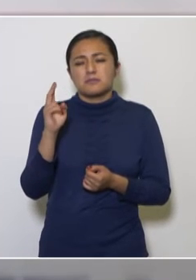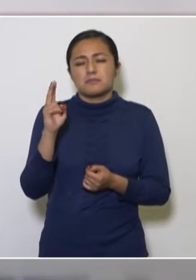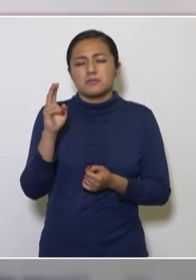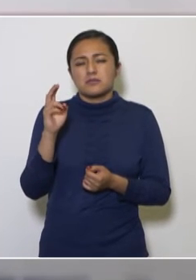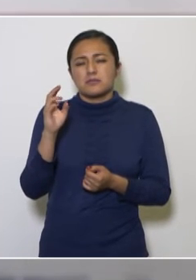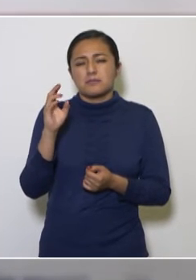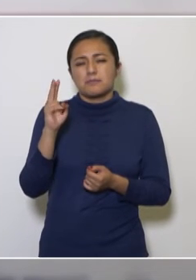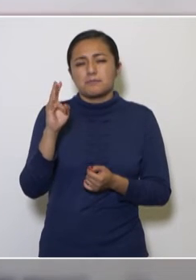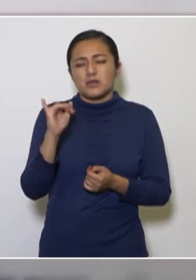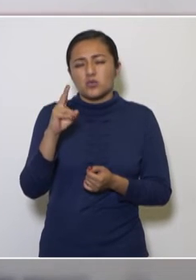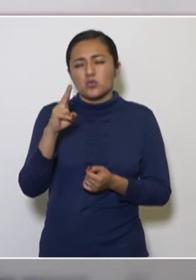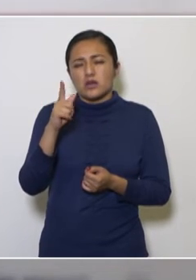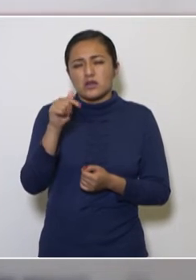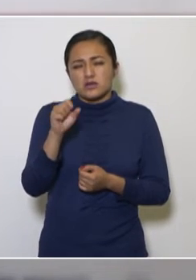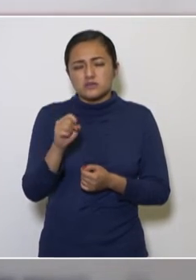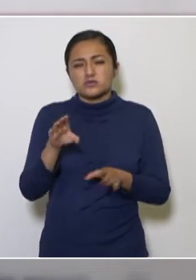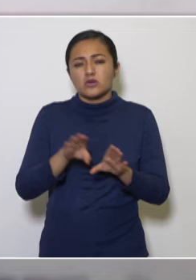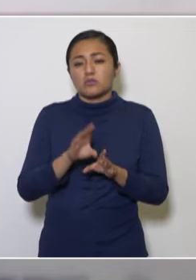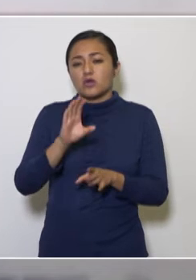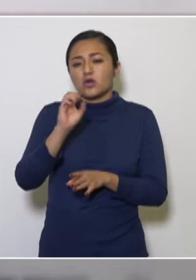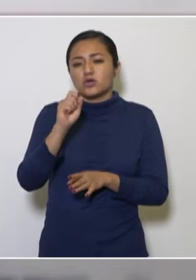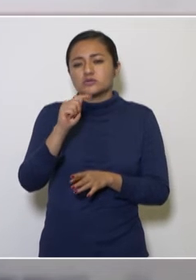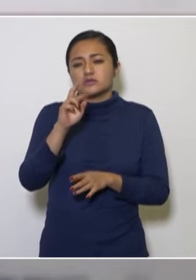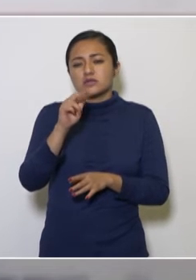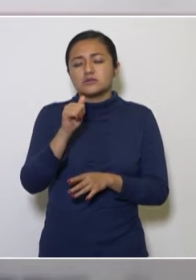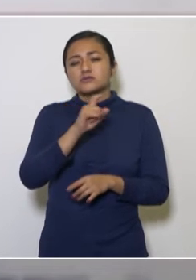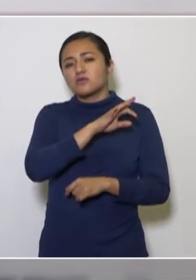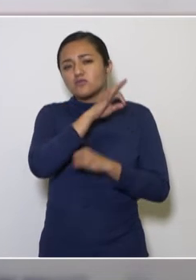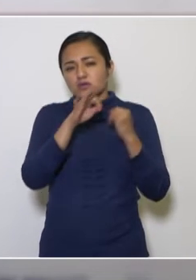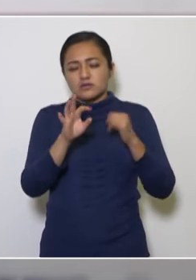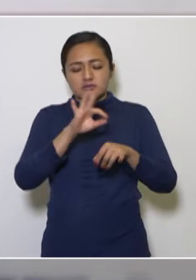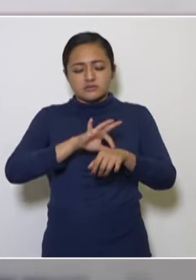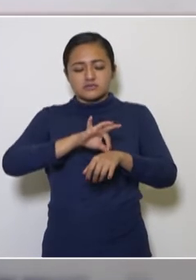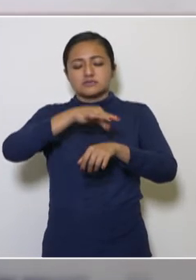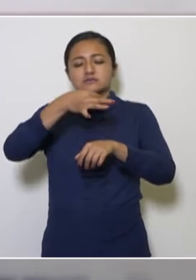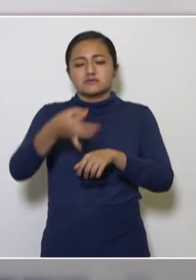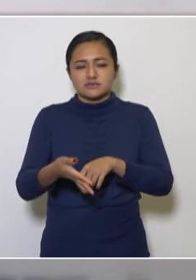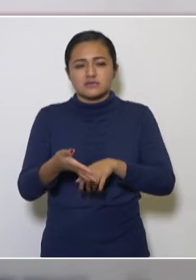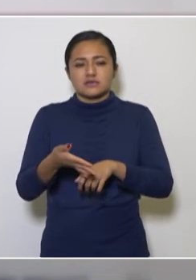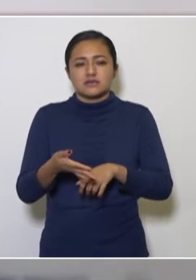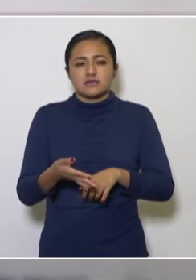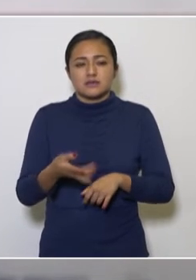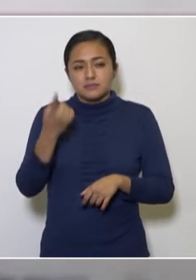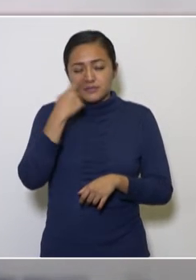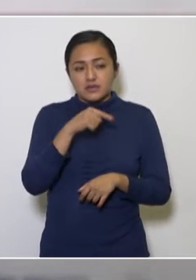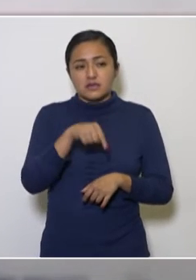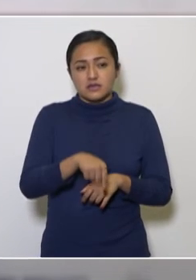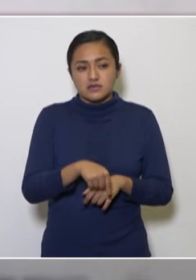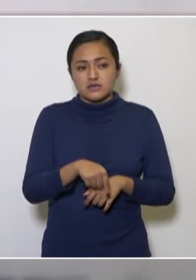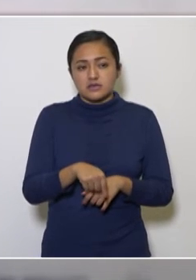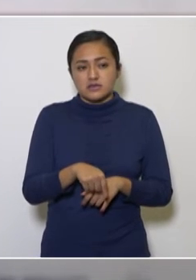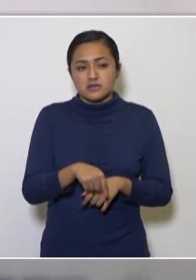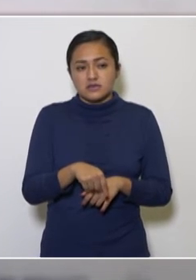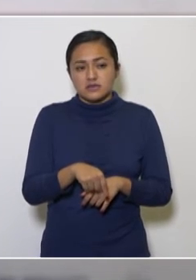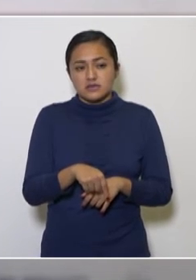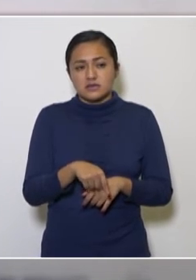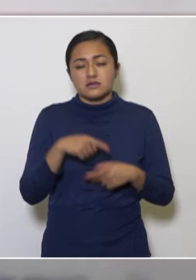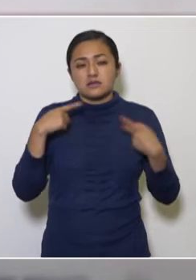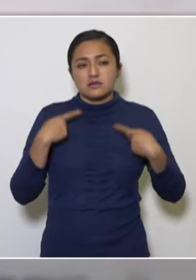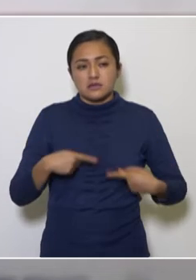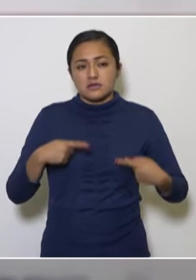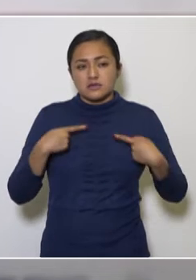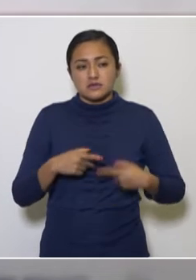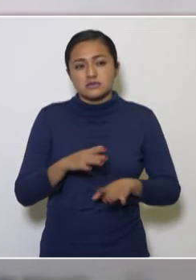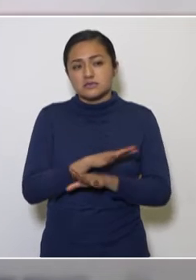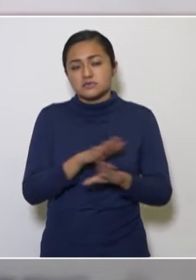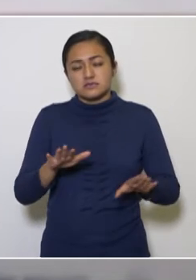La costra es ya el estado final, que ya se nos cae ahora sí que la costrita, y a partir de ahí el paciente